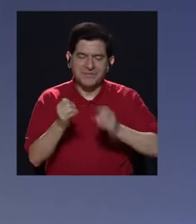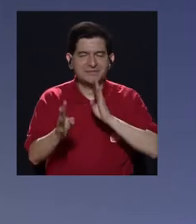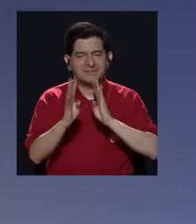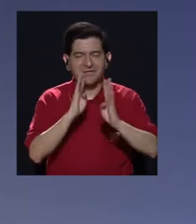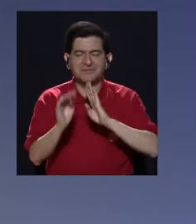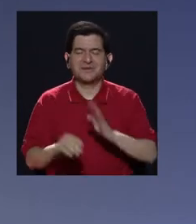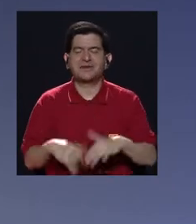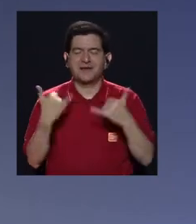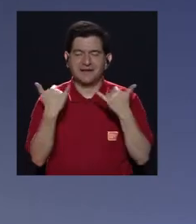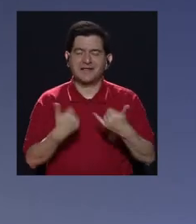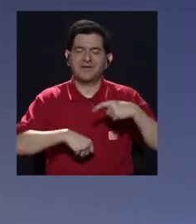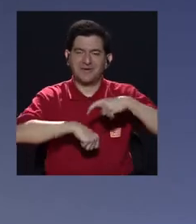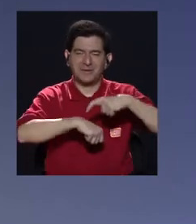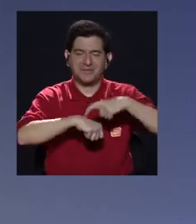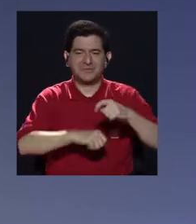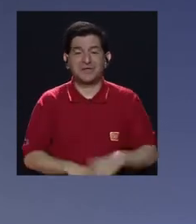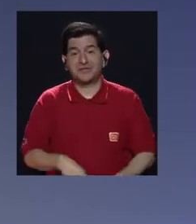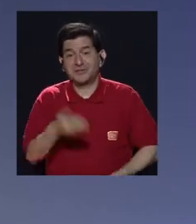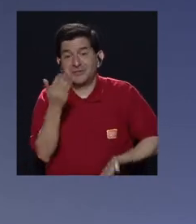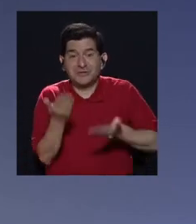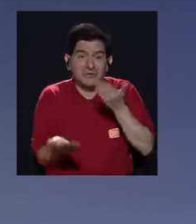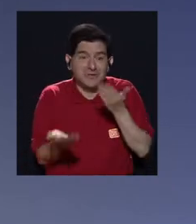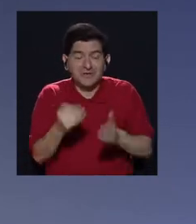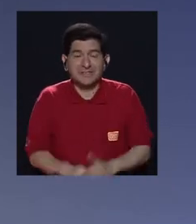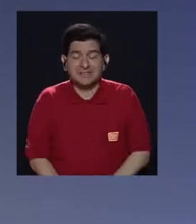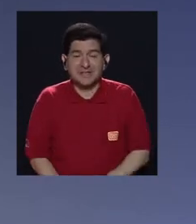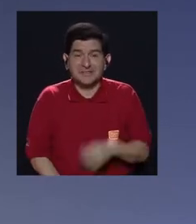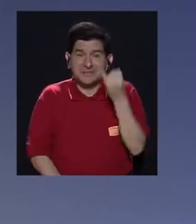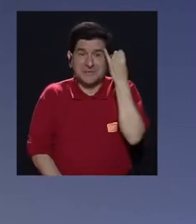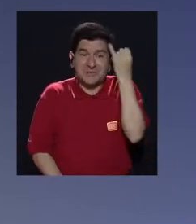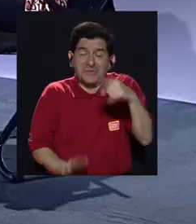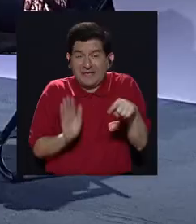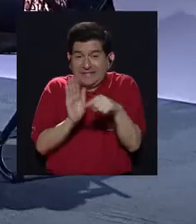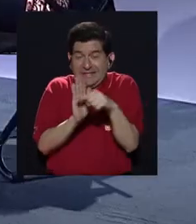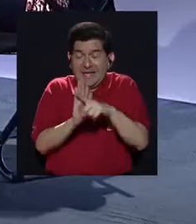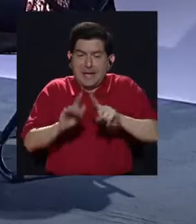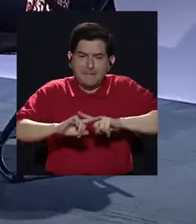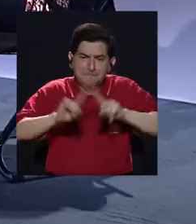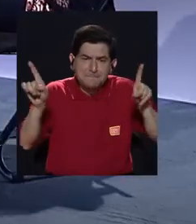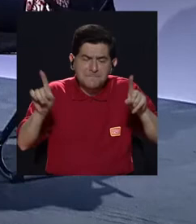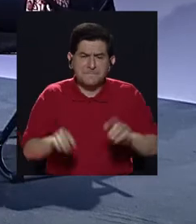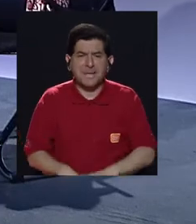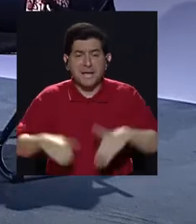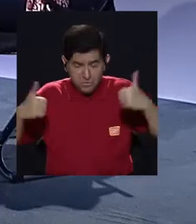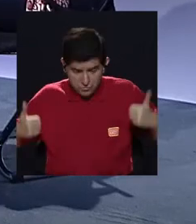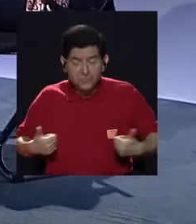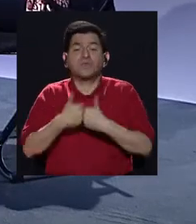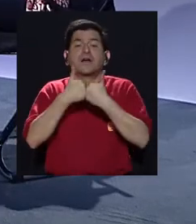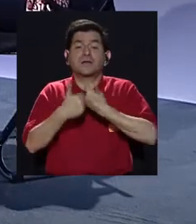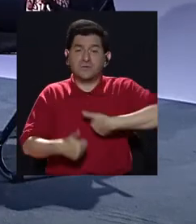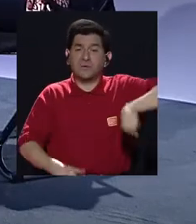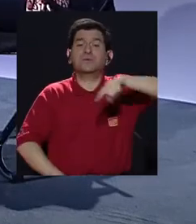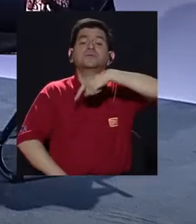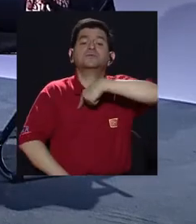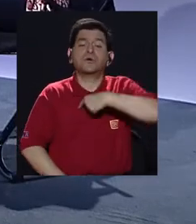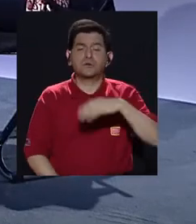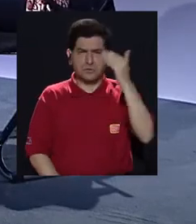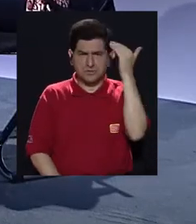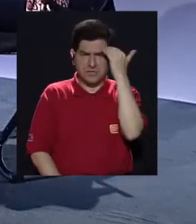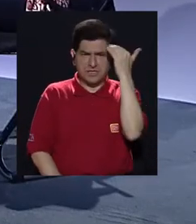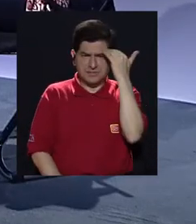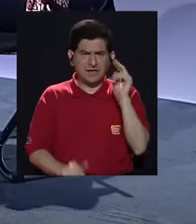nuestra conversación aquí con este tono un poco pesimista pero que sin embargo nos reta a